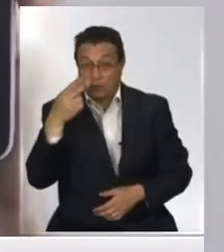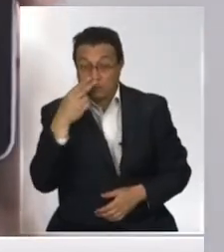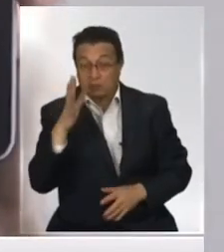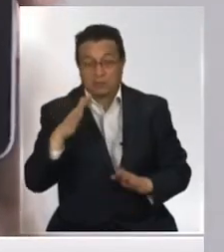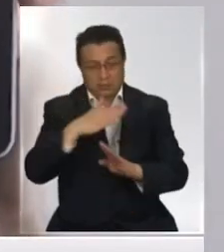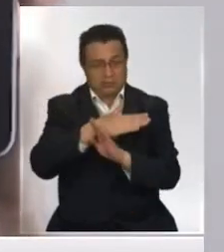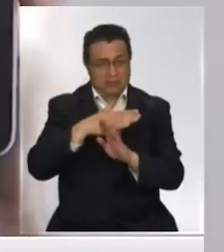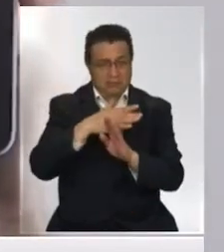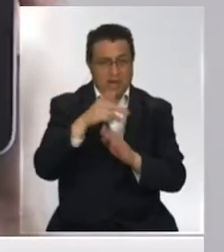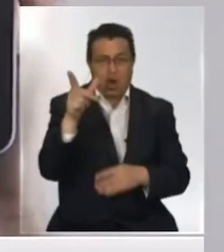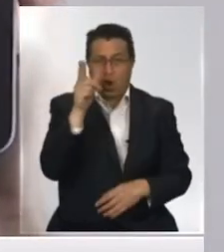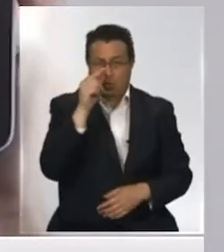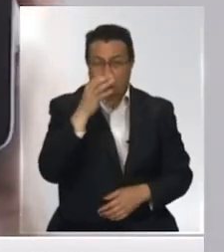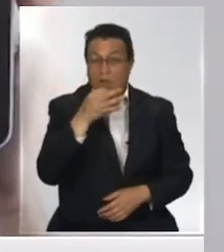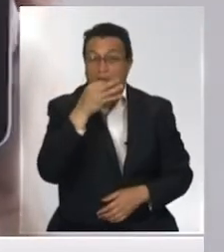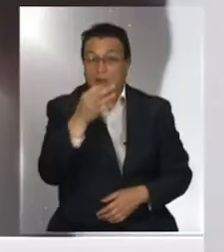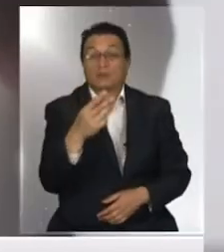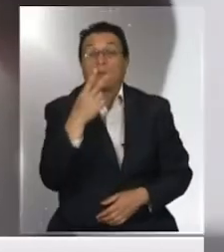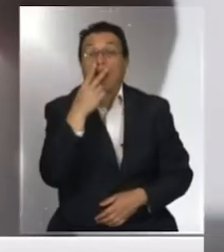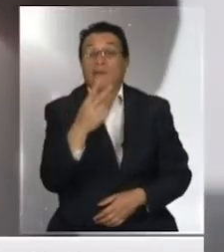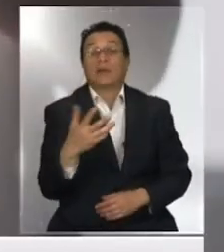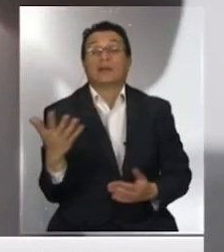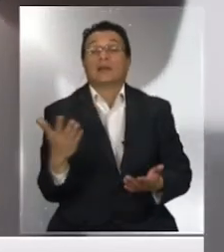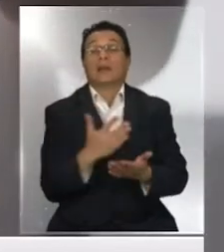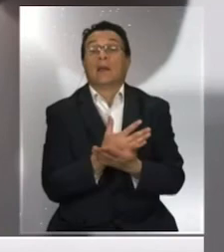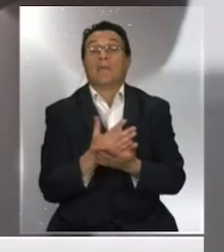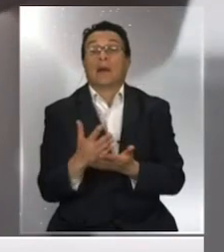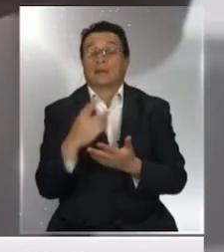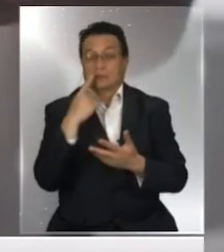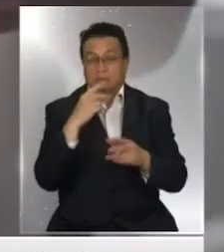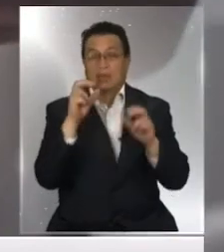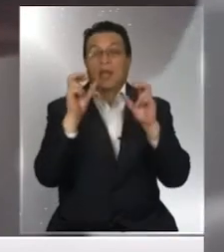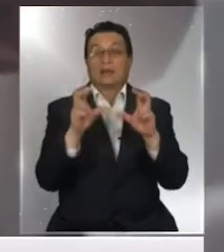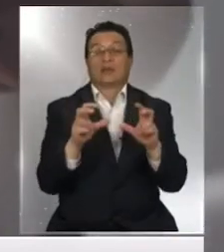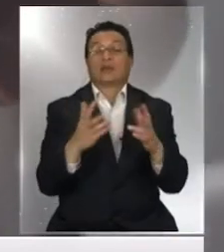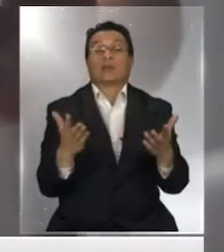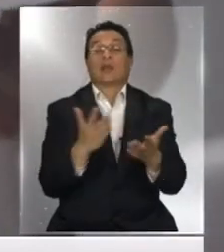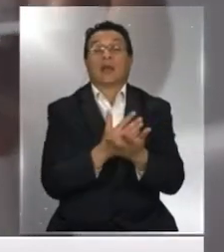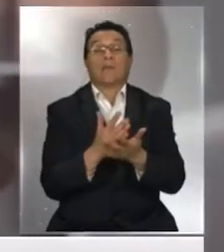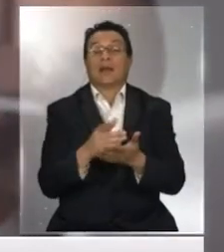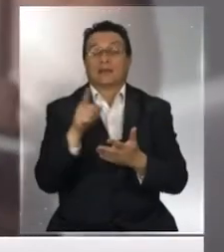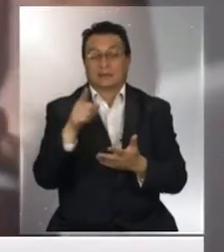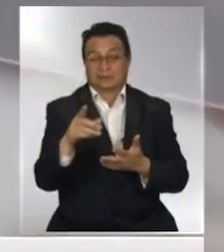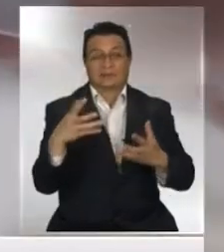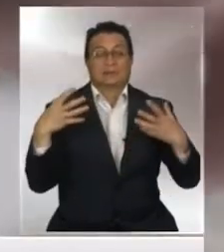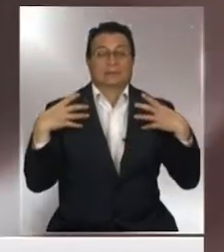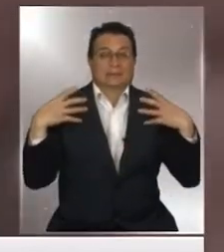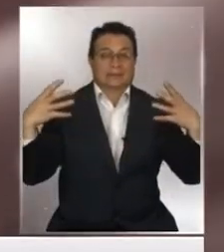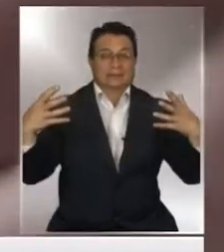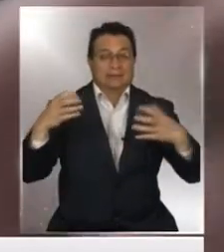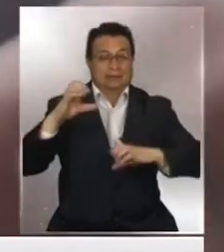mediados de octubre estaban diciendo ahora, vamos a ver qué va a pasar entonces, quedamos muy atentos con lo que pase con el gigante de la tecnología Apple. Señor director.